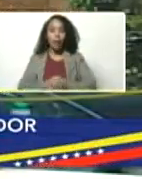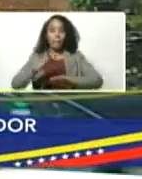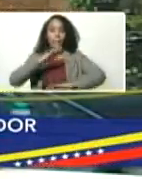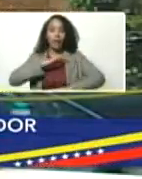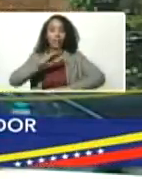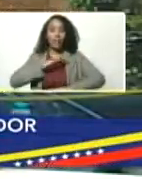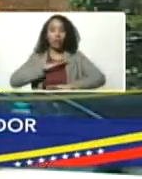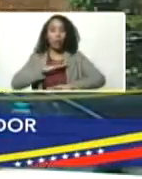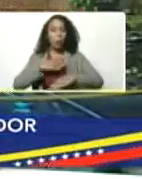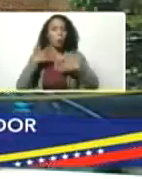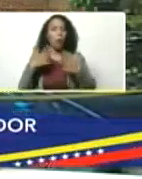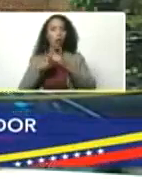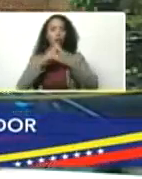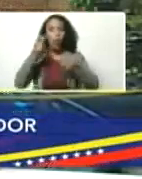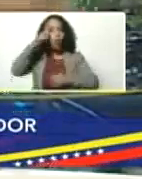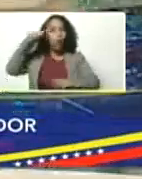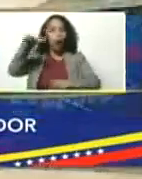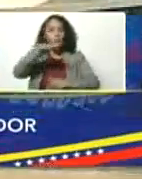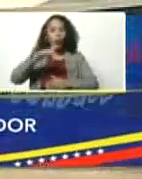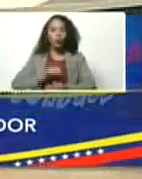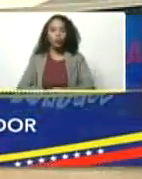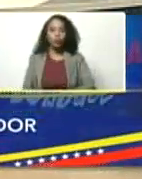servicios por parte de toda la población,